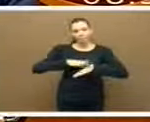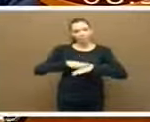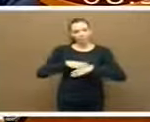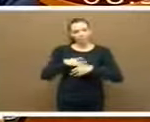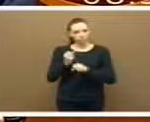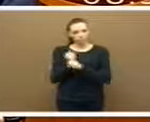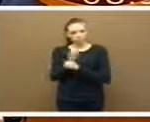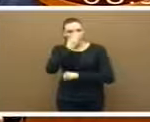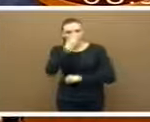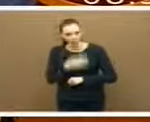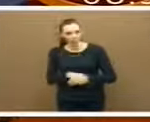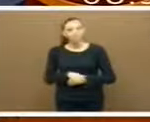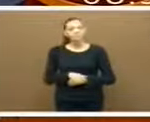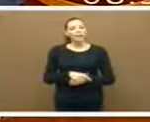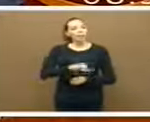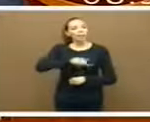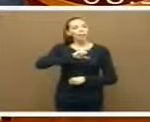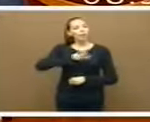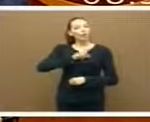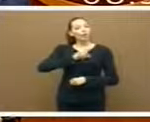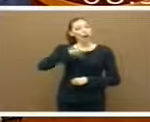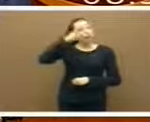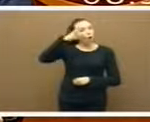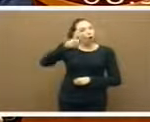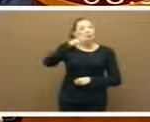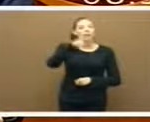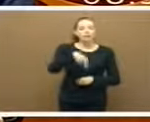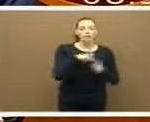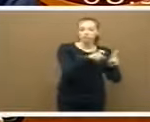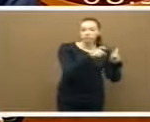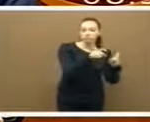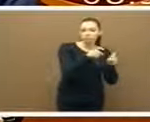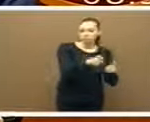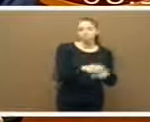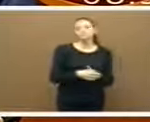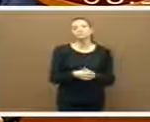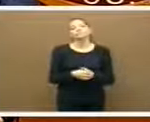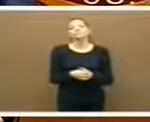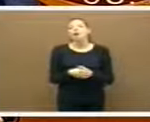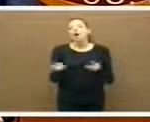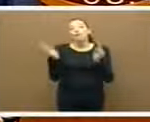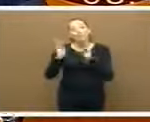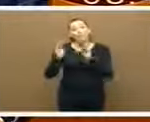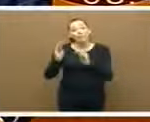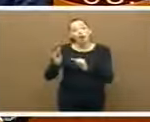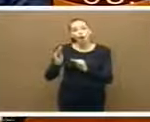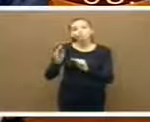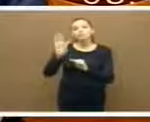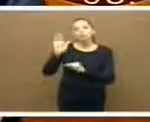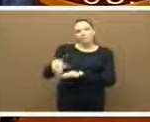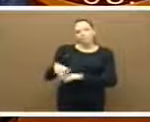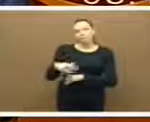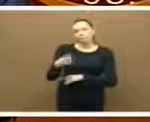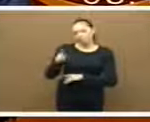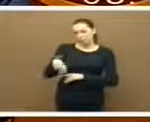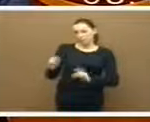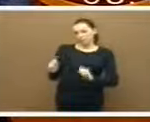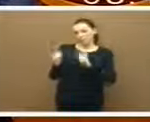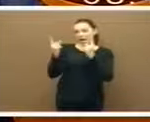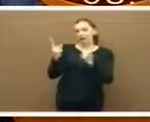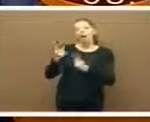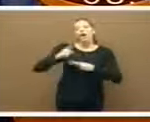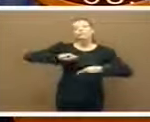policías locales también para su intervención y su asistencia en este tipo de festejos, dándole formación y acreditación a los directores de